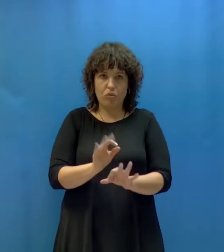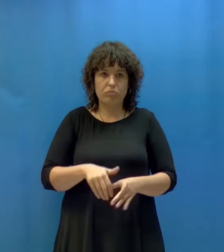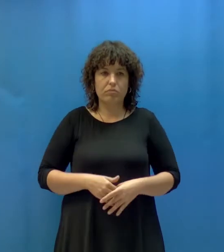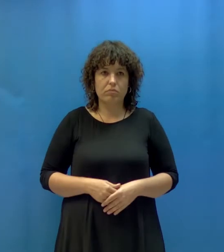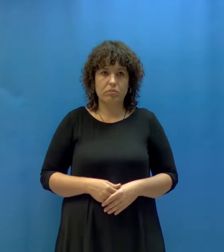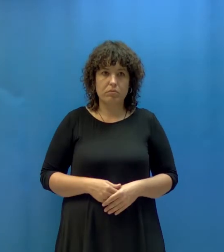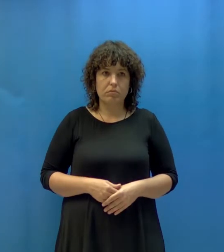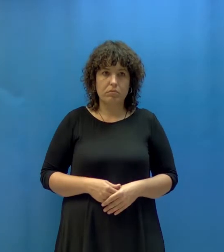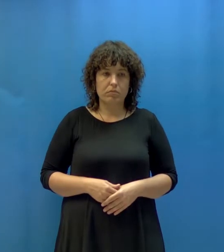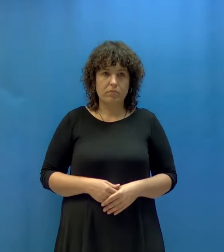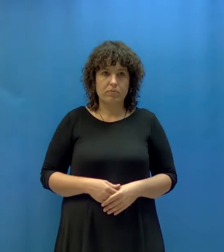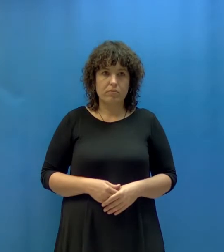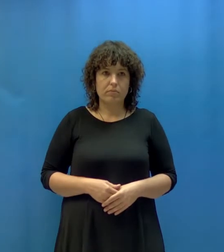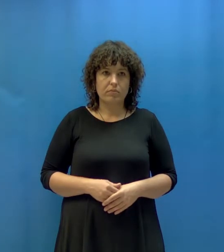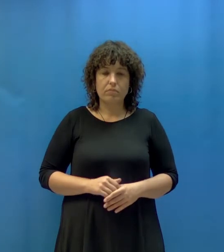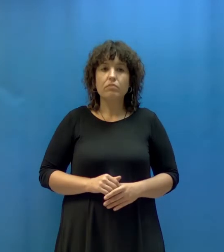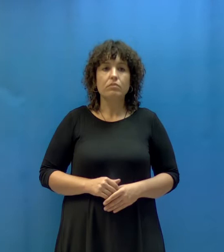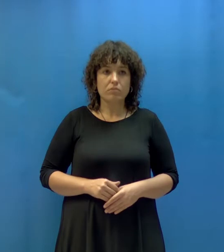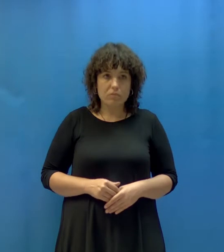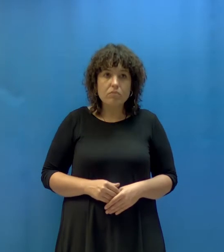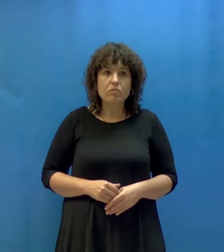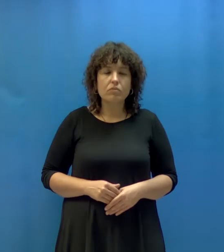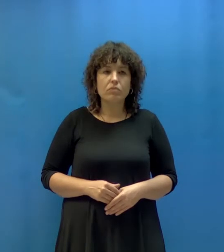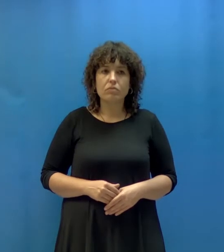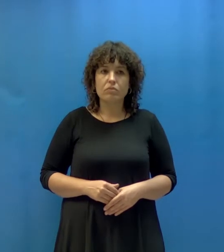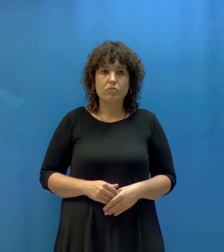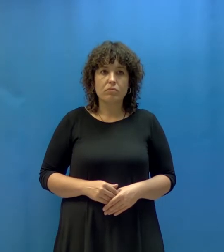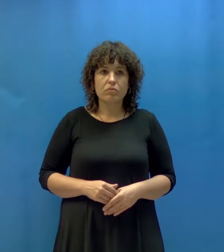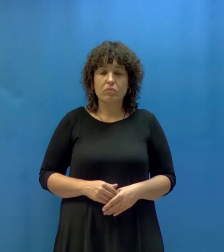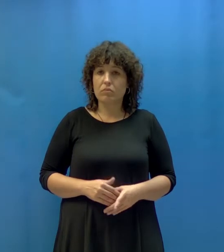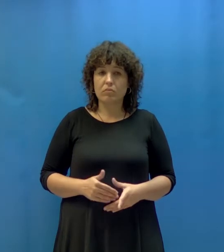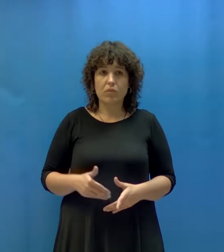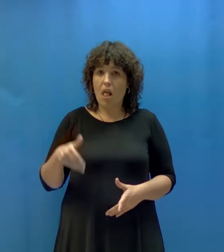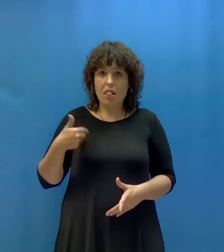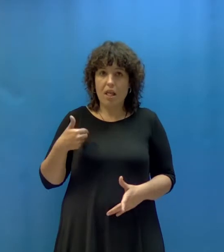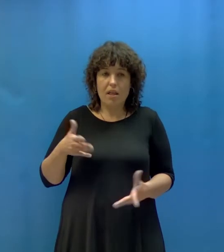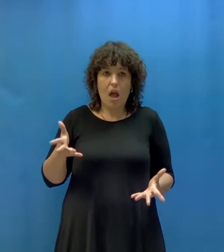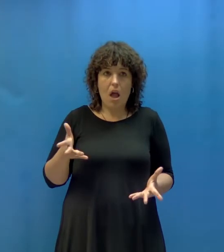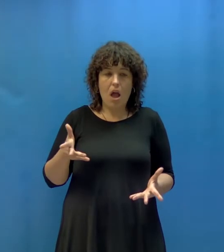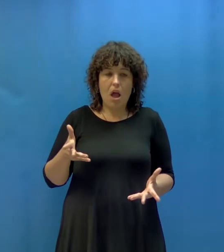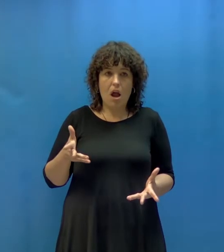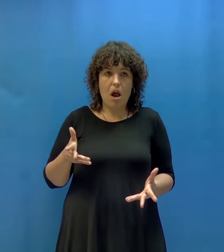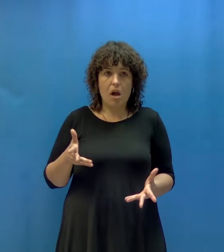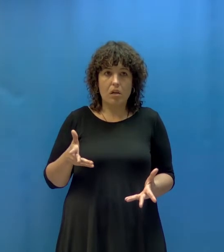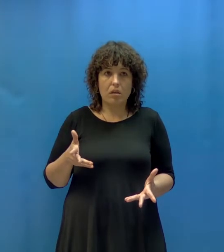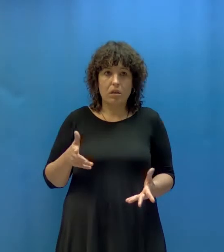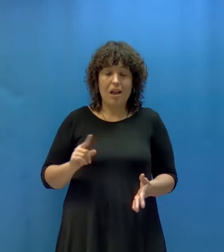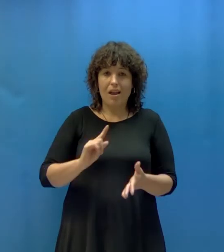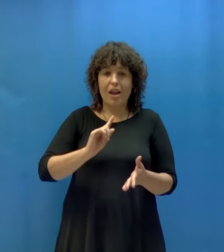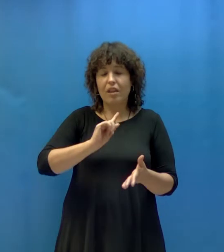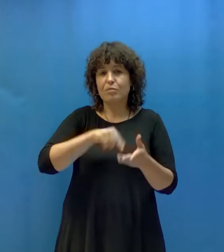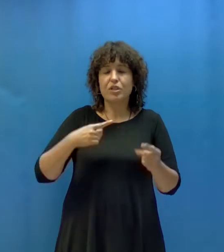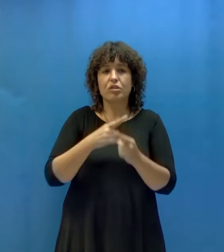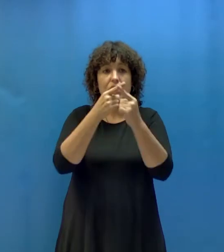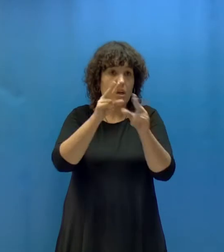Ninguna. Está desestimada. Sí. Pues se ha terminando lo que es el despacho extraordinario, pasamos